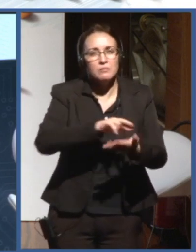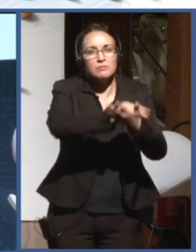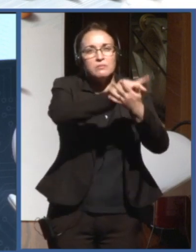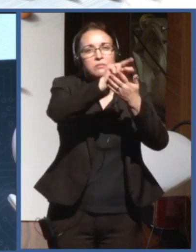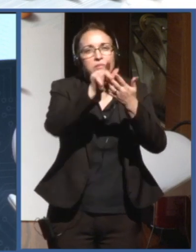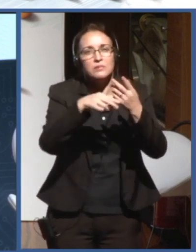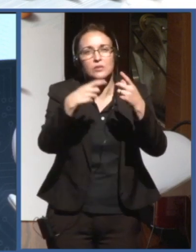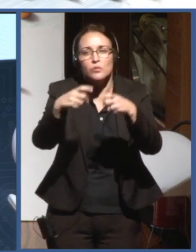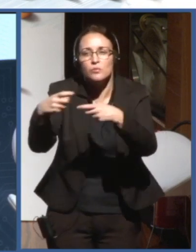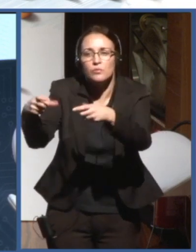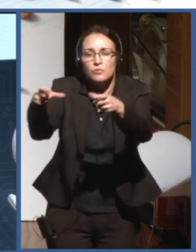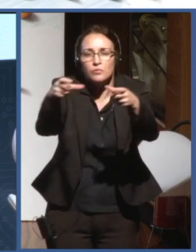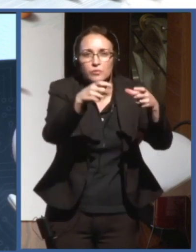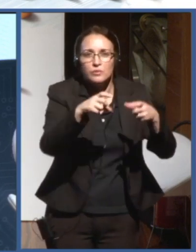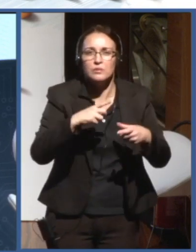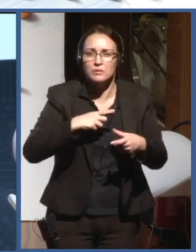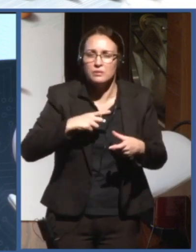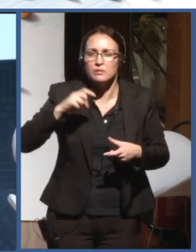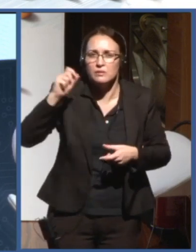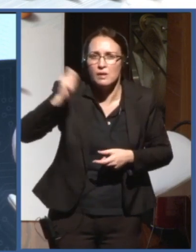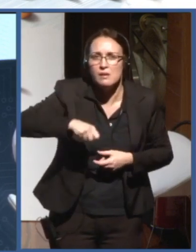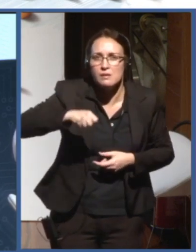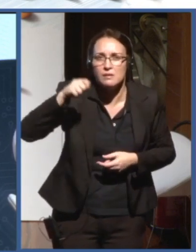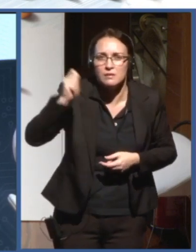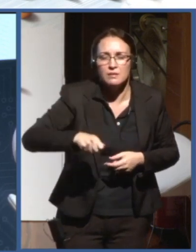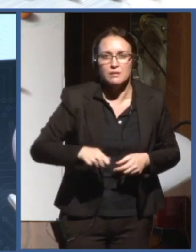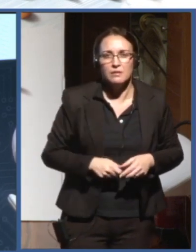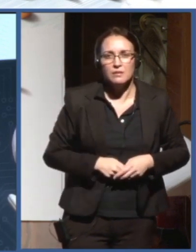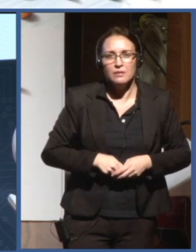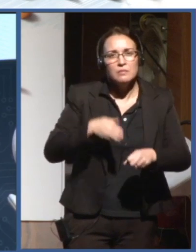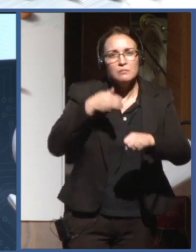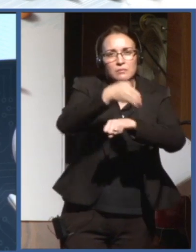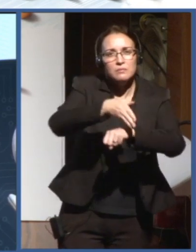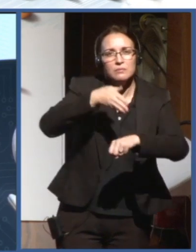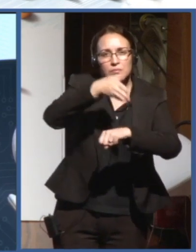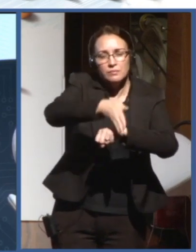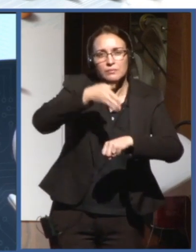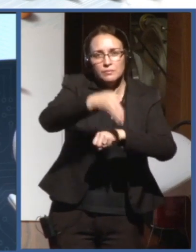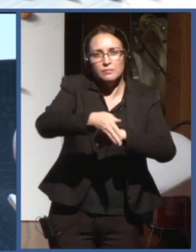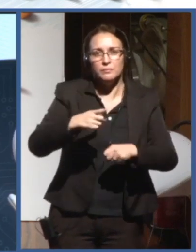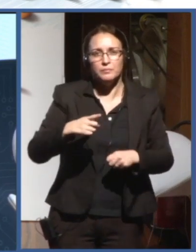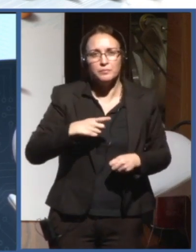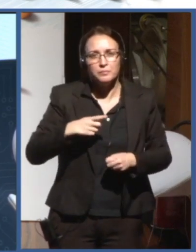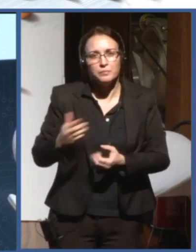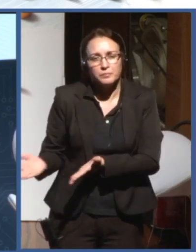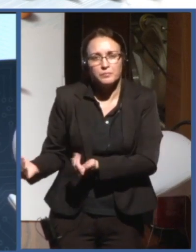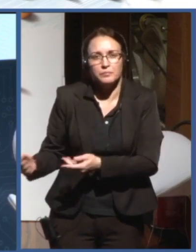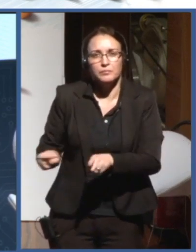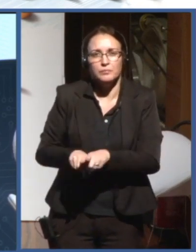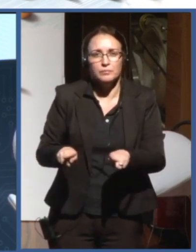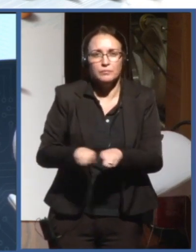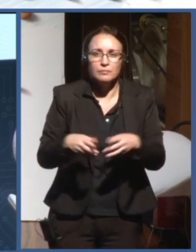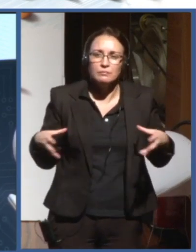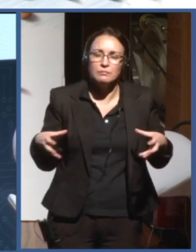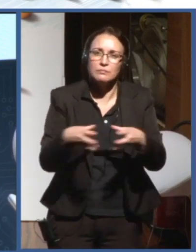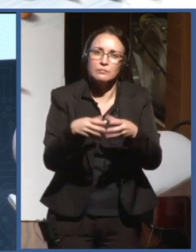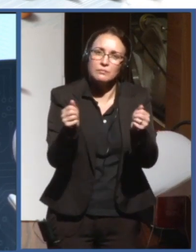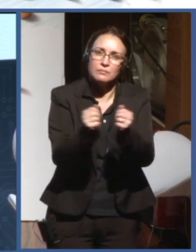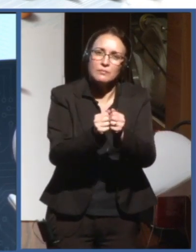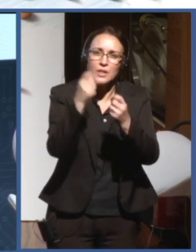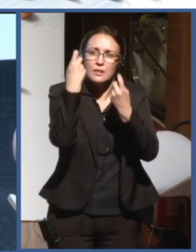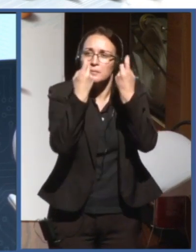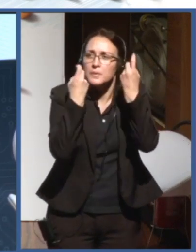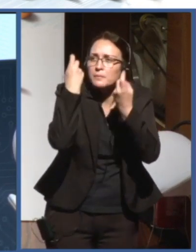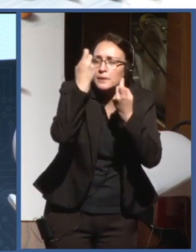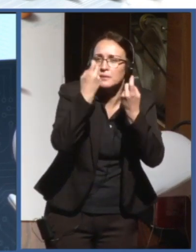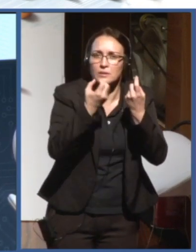participación de los jóvenes para traducir sus preocupaciones. un espacio es el marco de las Naciones